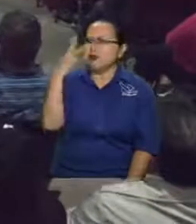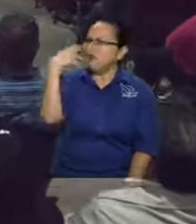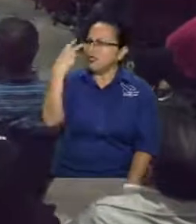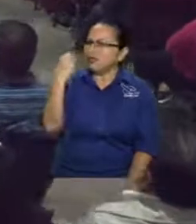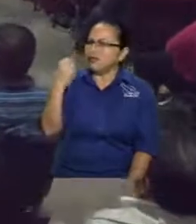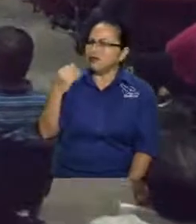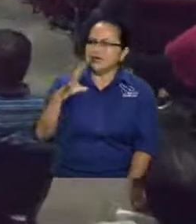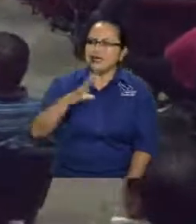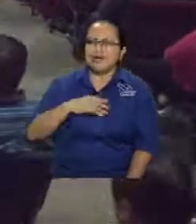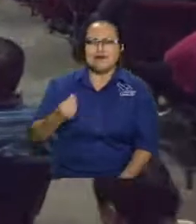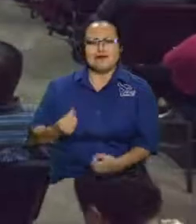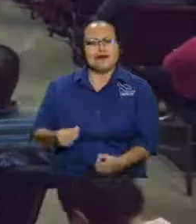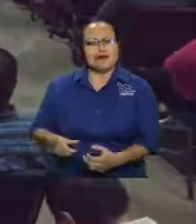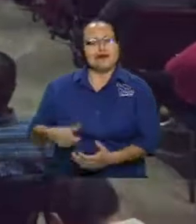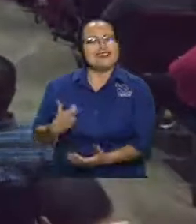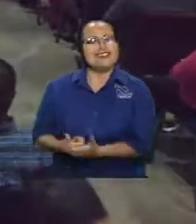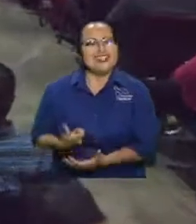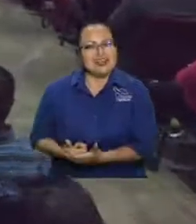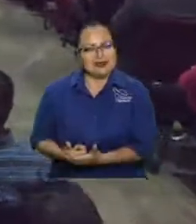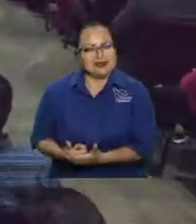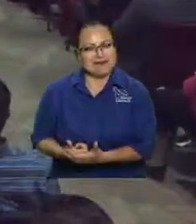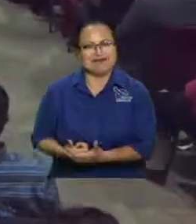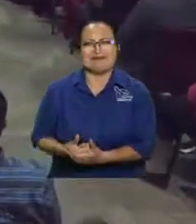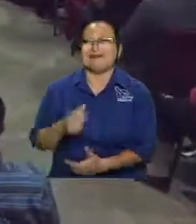Qué bonito ser millonario, Señor.